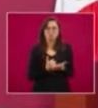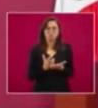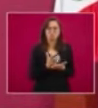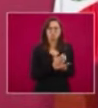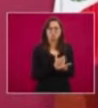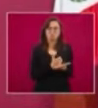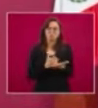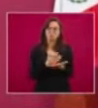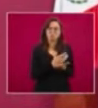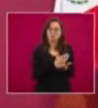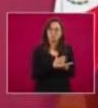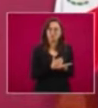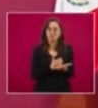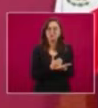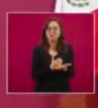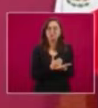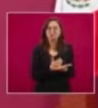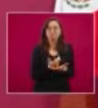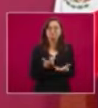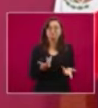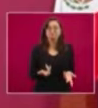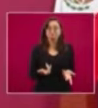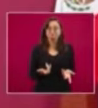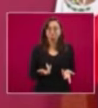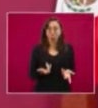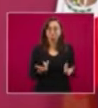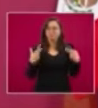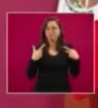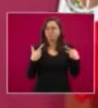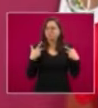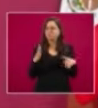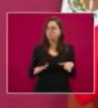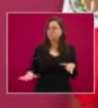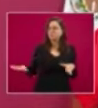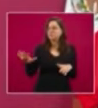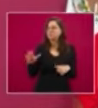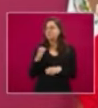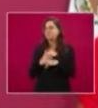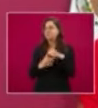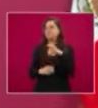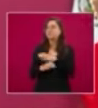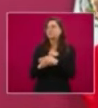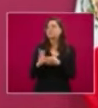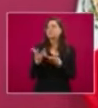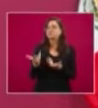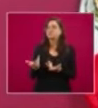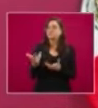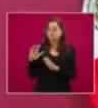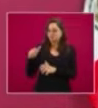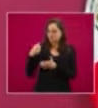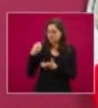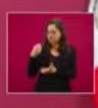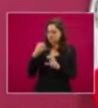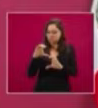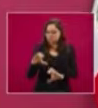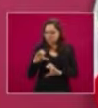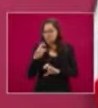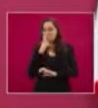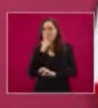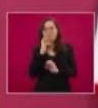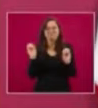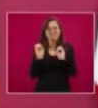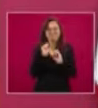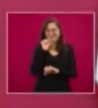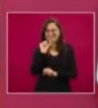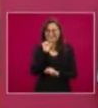desaprueban. Esto es un incremento del 3% entre la medición que teníamos de agosto y la que tenemos ahorita. Entonces sí hay